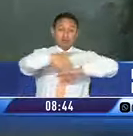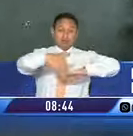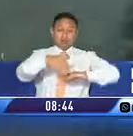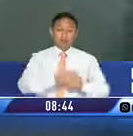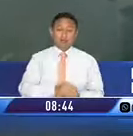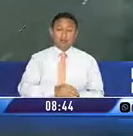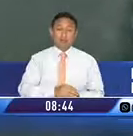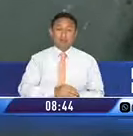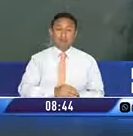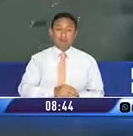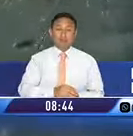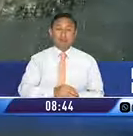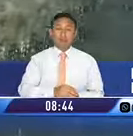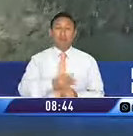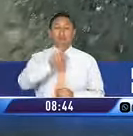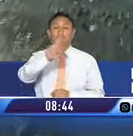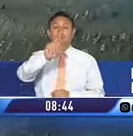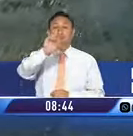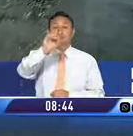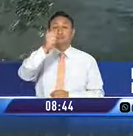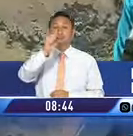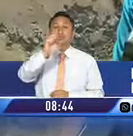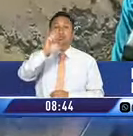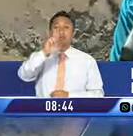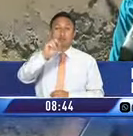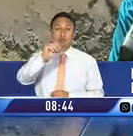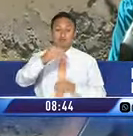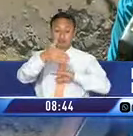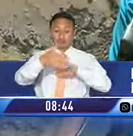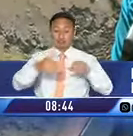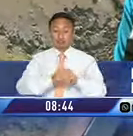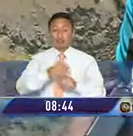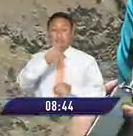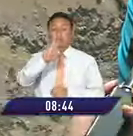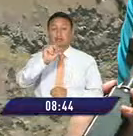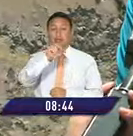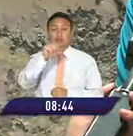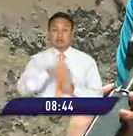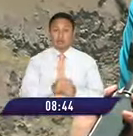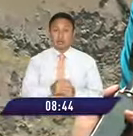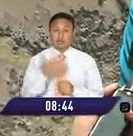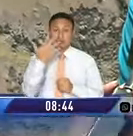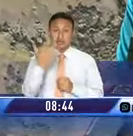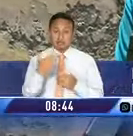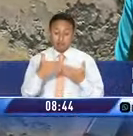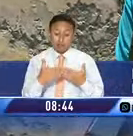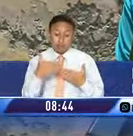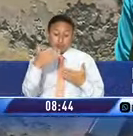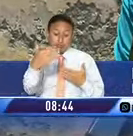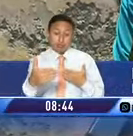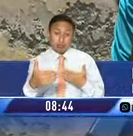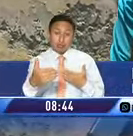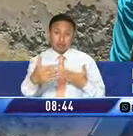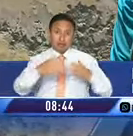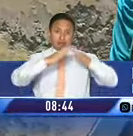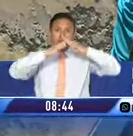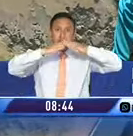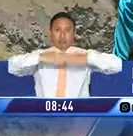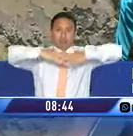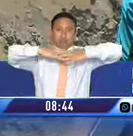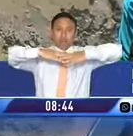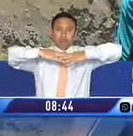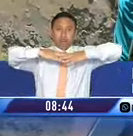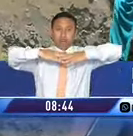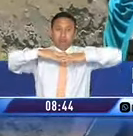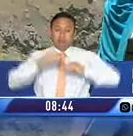la calle Sebastián Rosero y Vicente Reyes. Que será unos 5 metros, ya pasó eso, estuvo un hueco bastante grande. Y eso